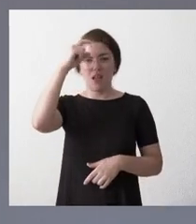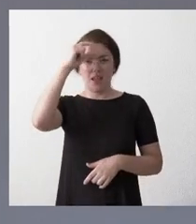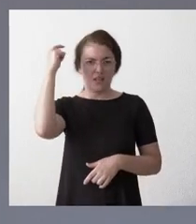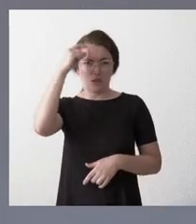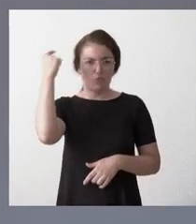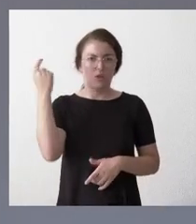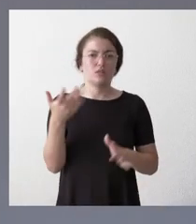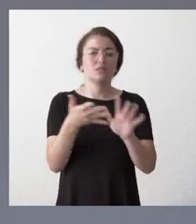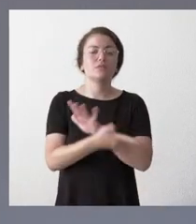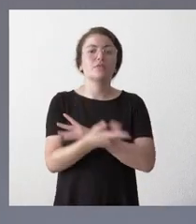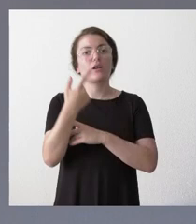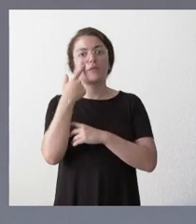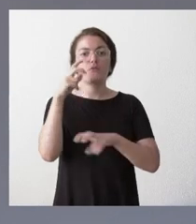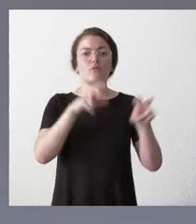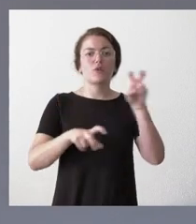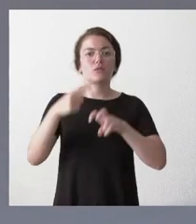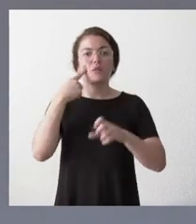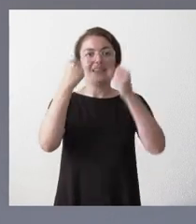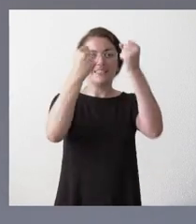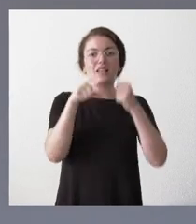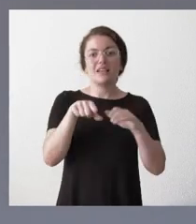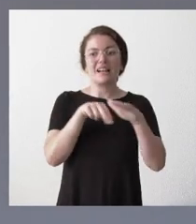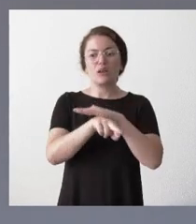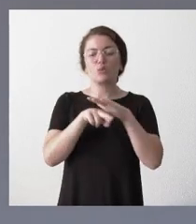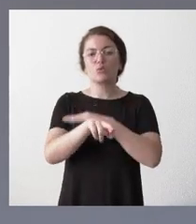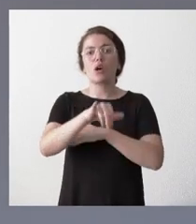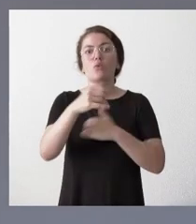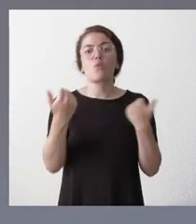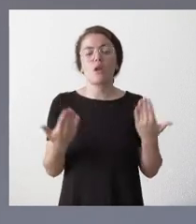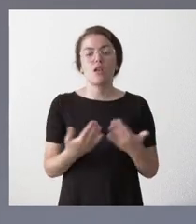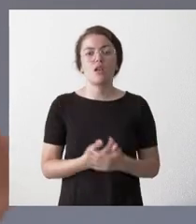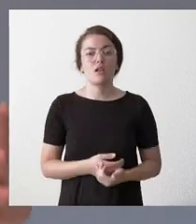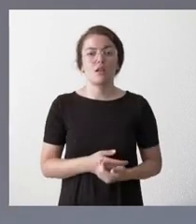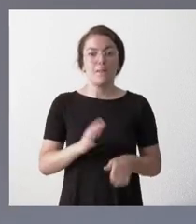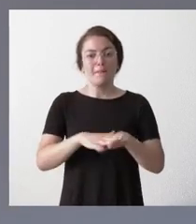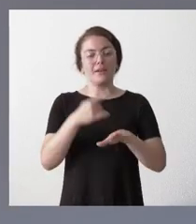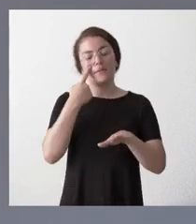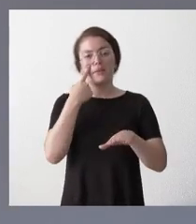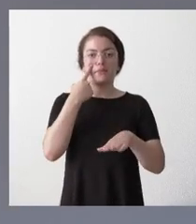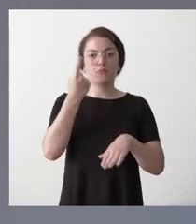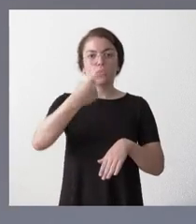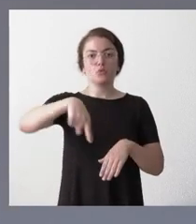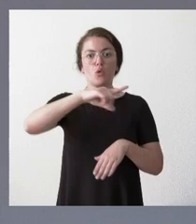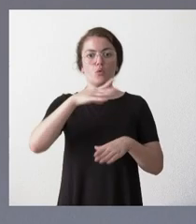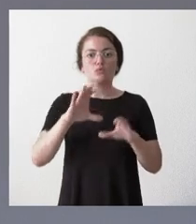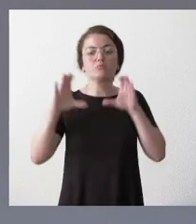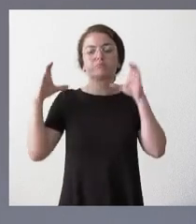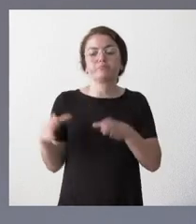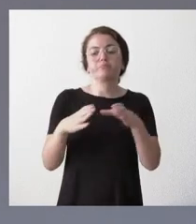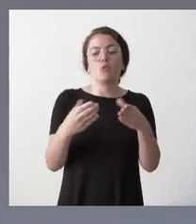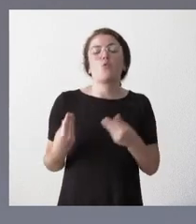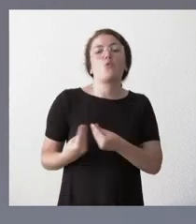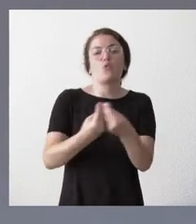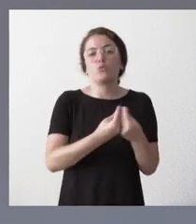la entidad, también en Valladolid es donde más recursos tiene esta entidad, el que estén todos ellos juntos o muy